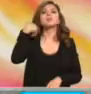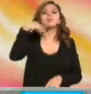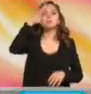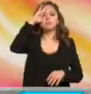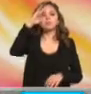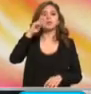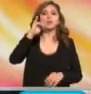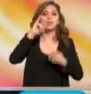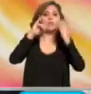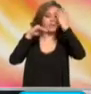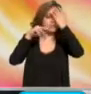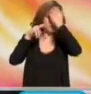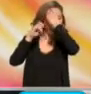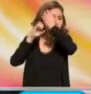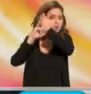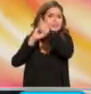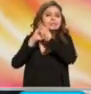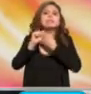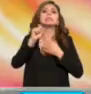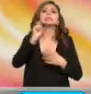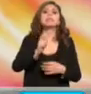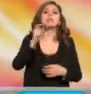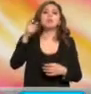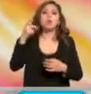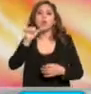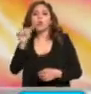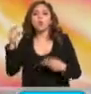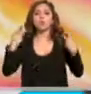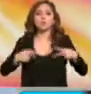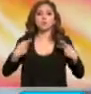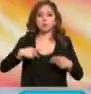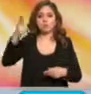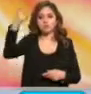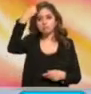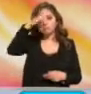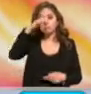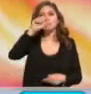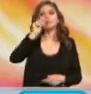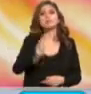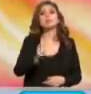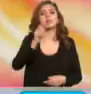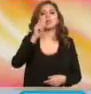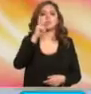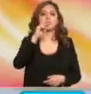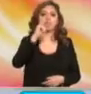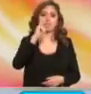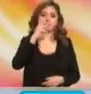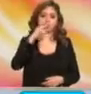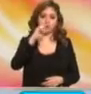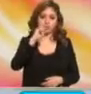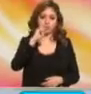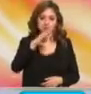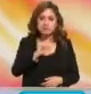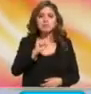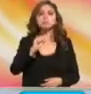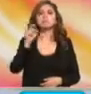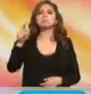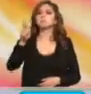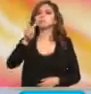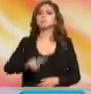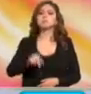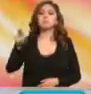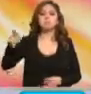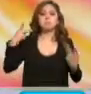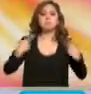hipnosis. Hay hipnólogos ericksonianos. Con la hipnosis ericksoniana ha habido realmente